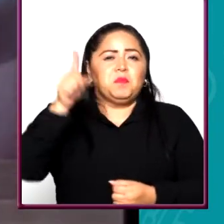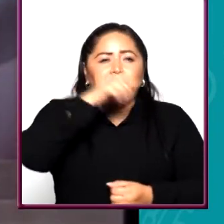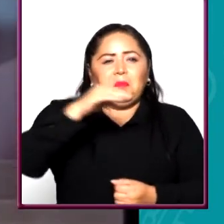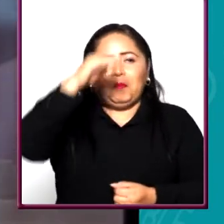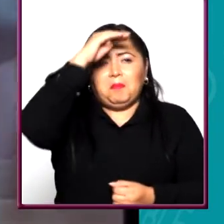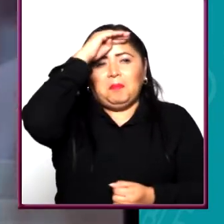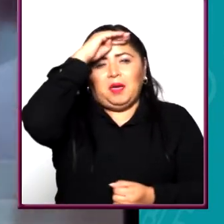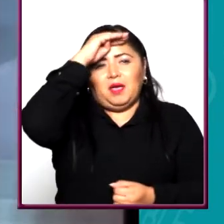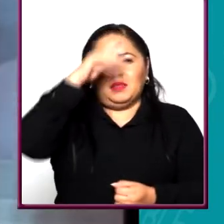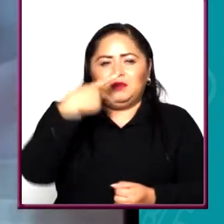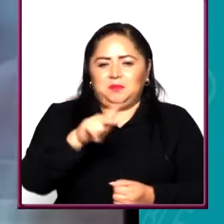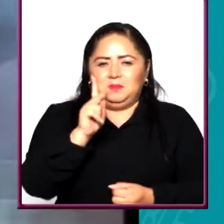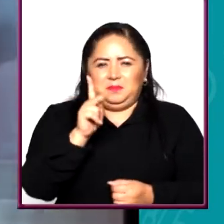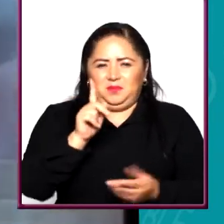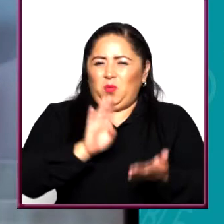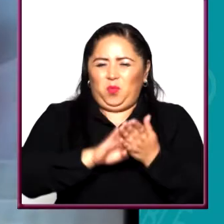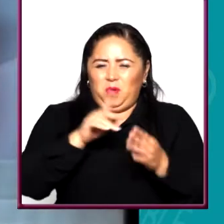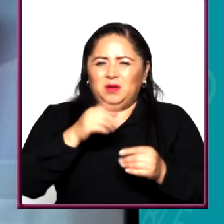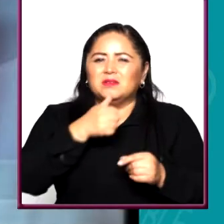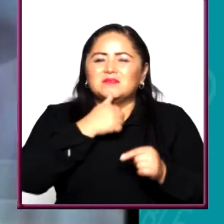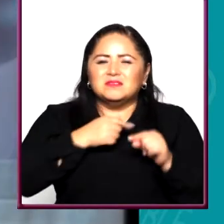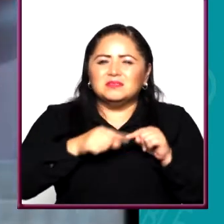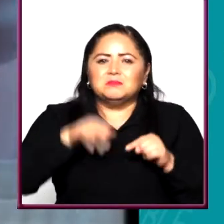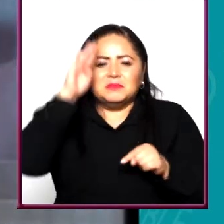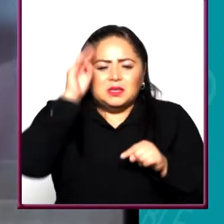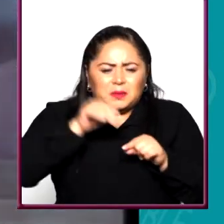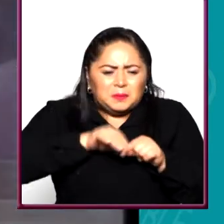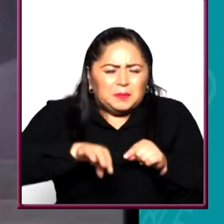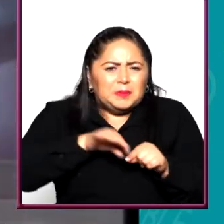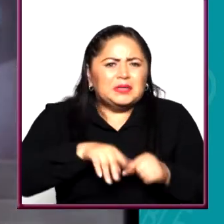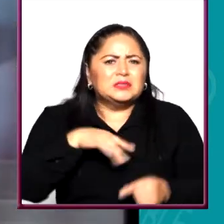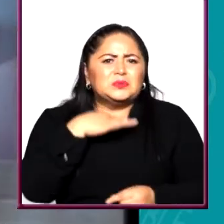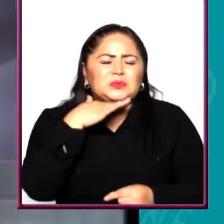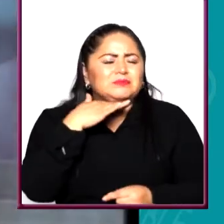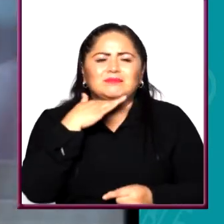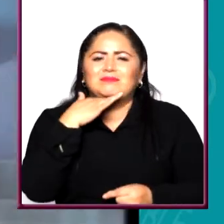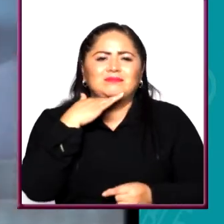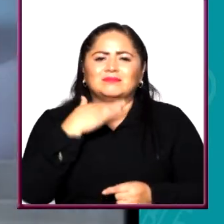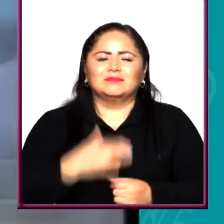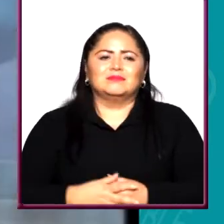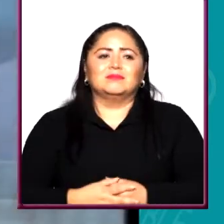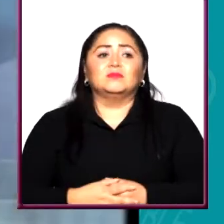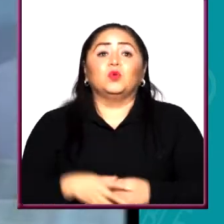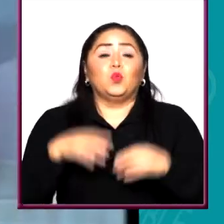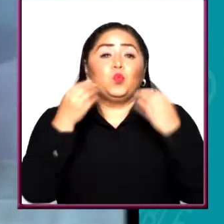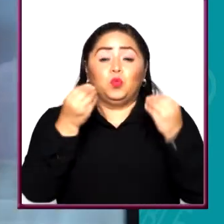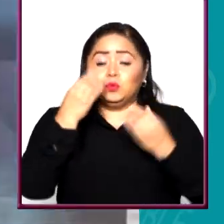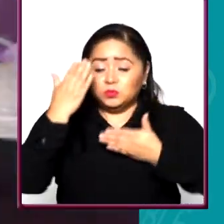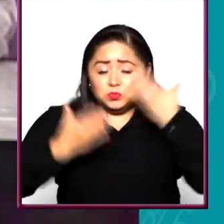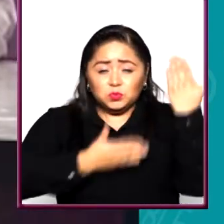El 90% de las mujeres aún piensan que las secreciones de su vagina son sucias.